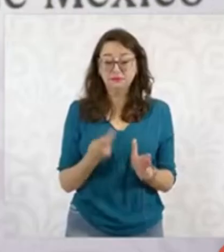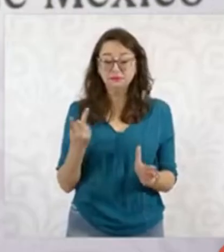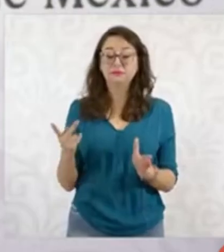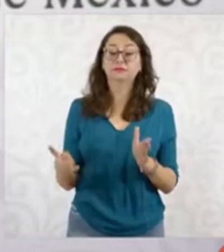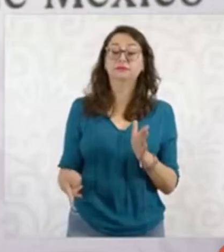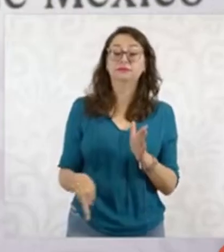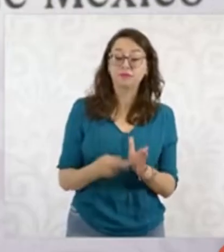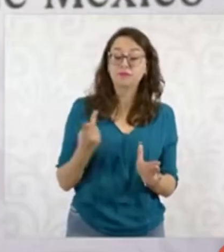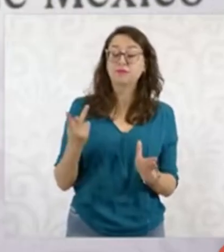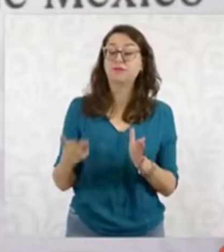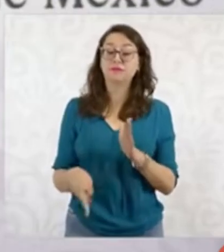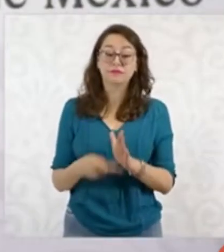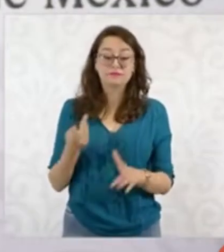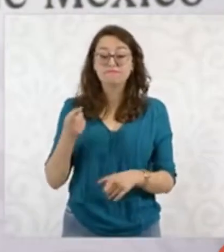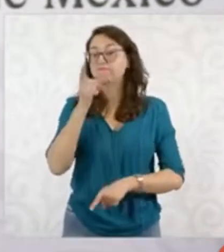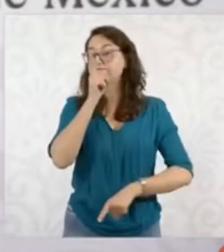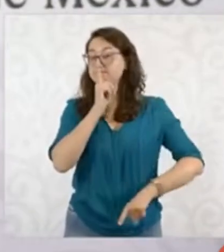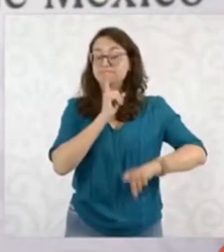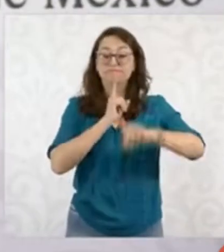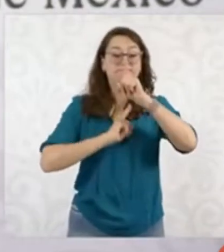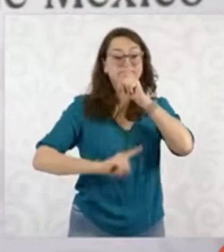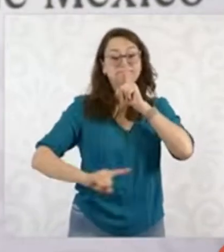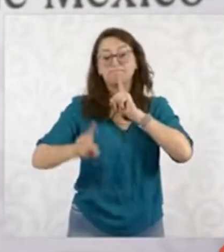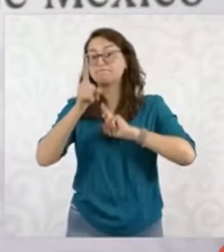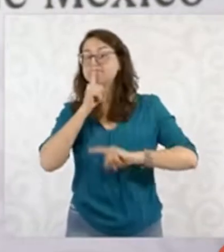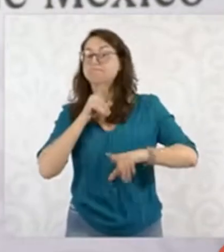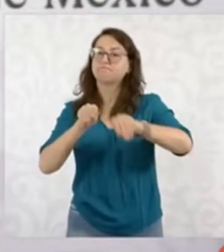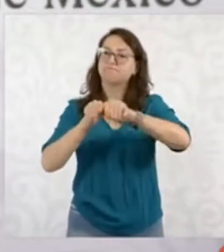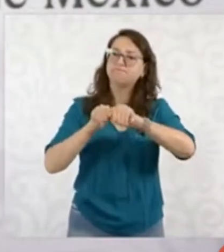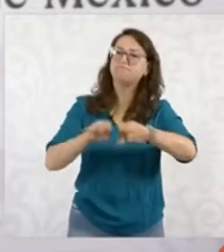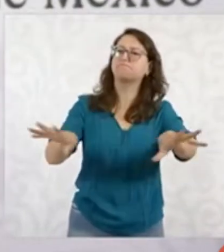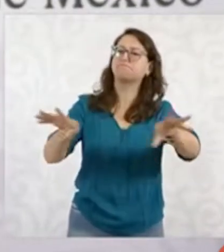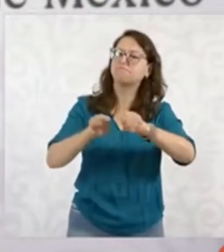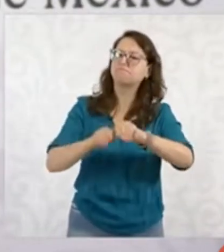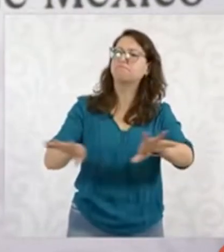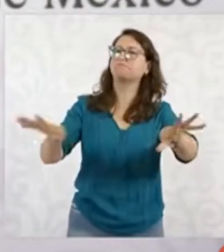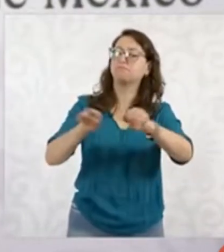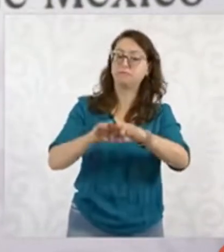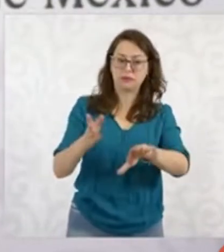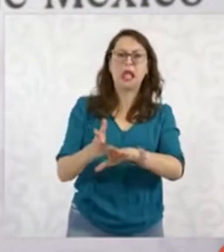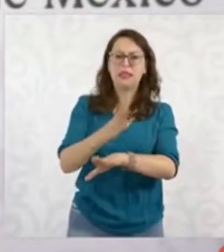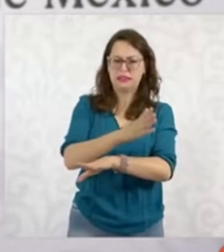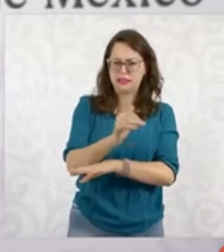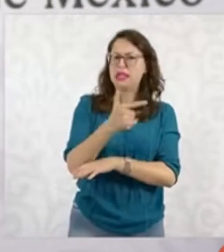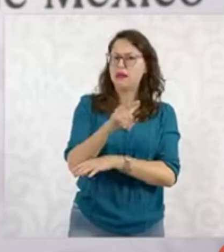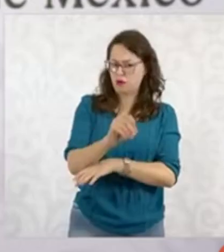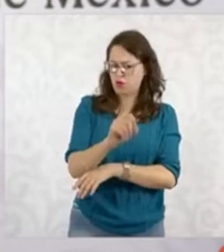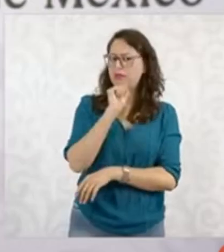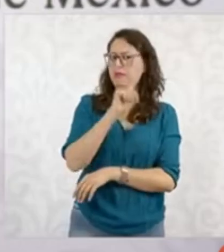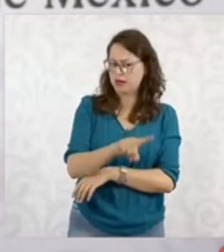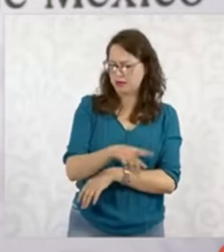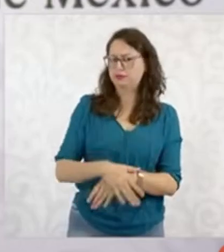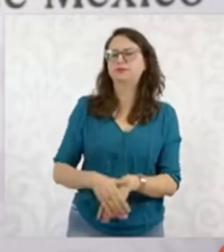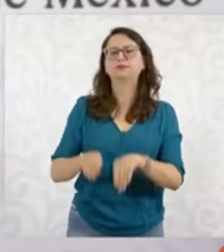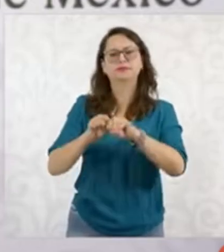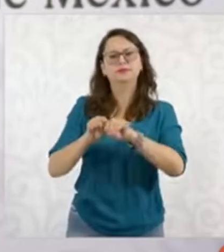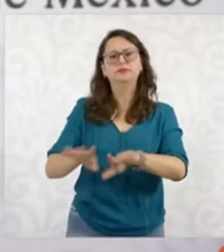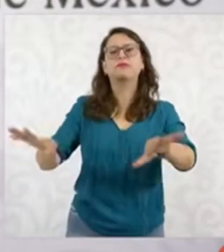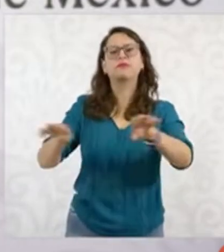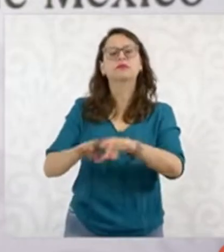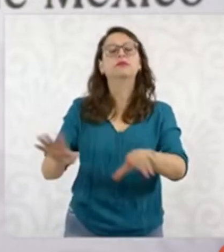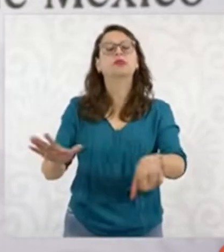contenidos, muchos de ellos falsos, de nuestro gobierno y del gobierno del presidente López Obrador. ¿Por